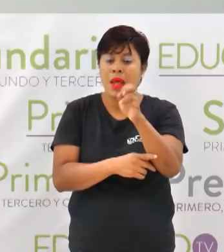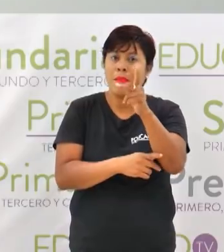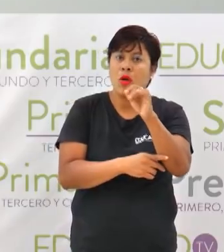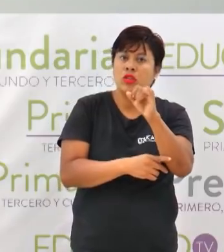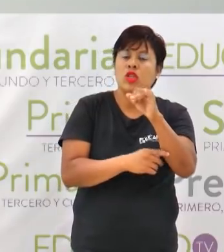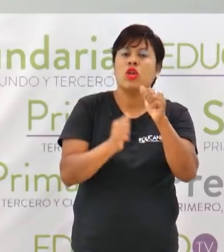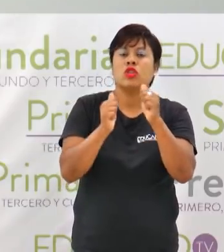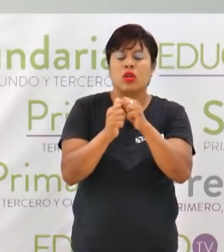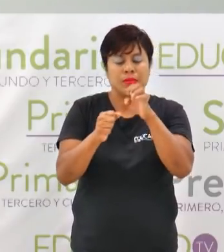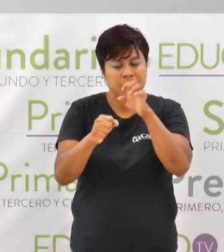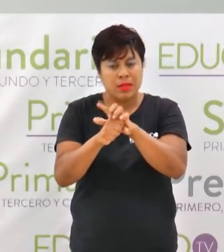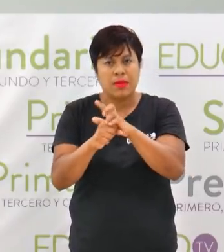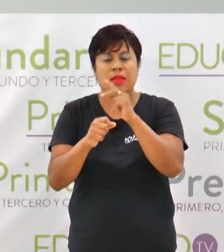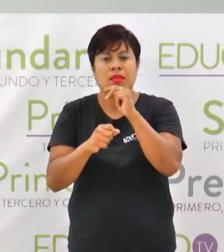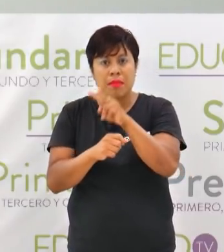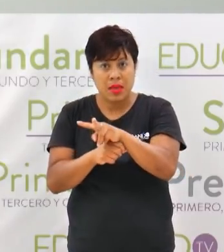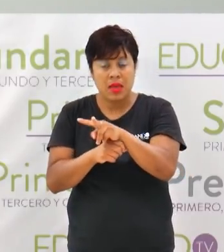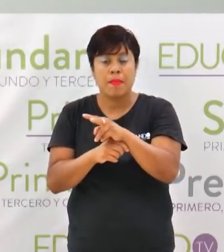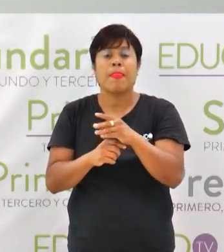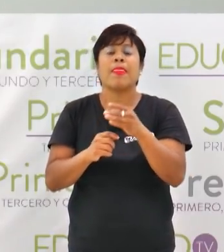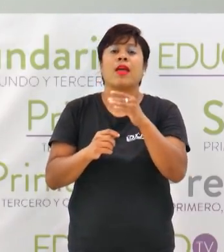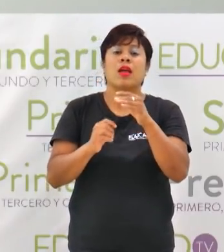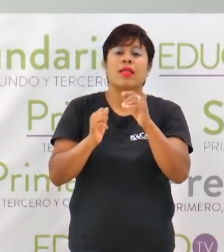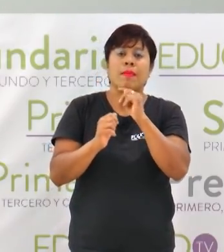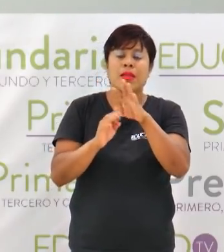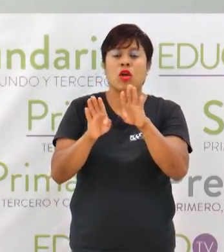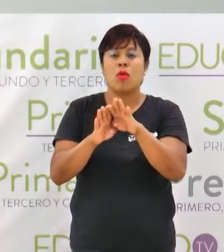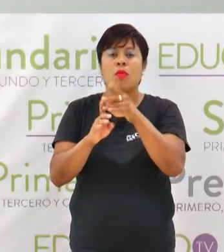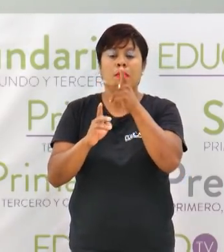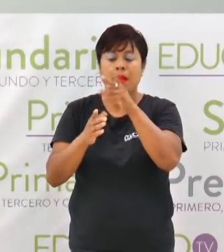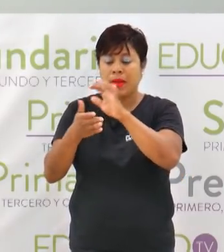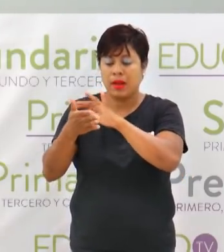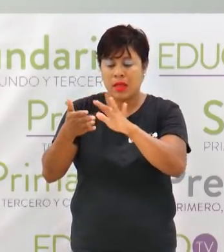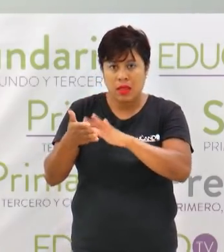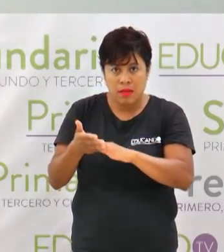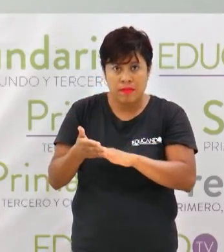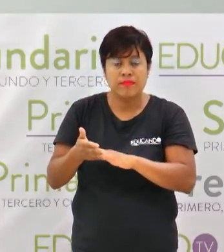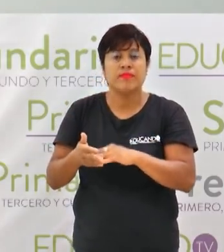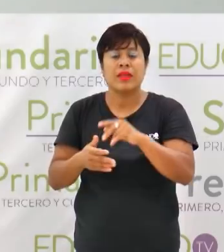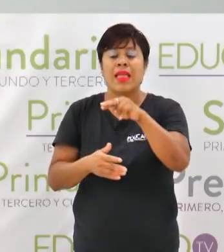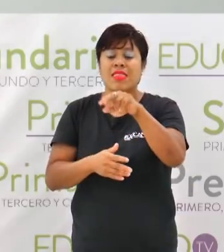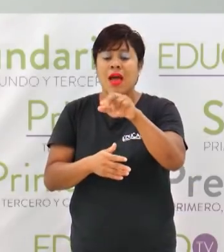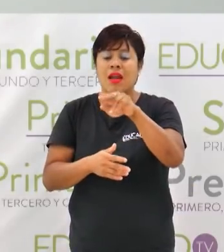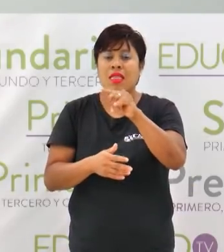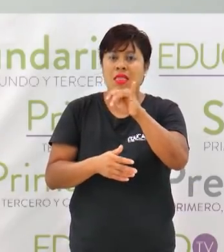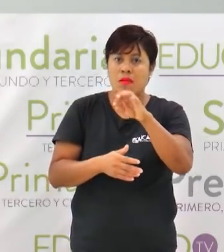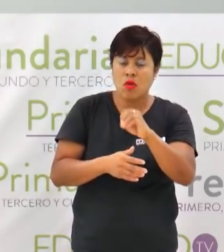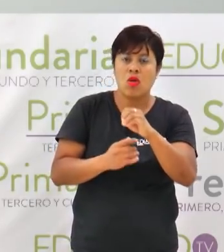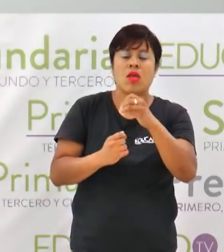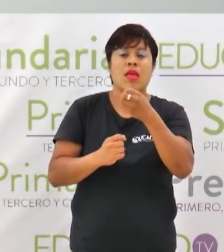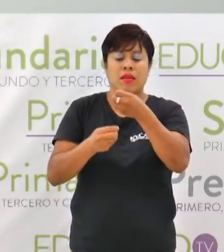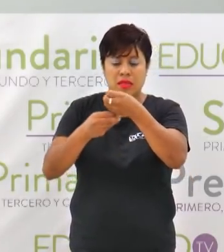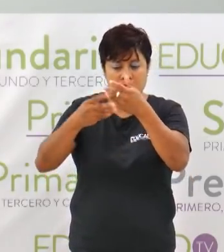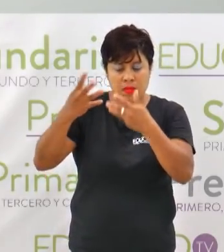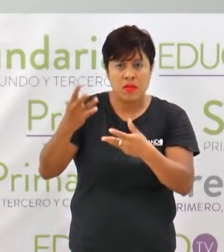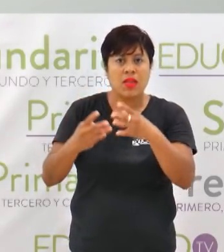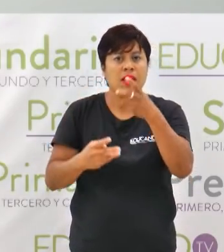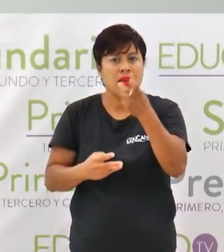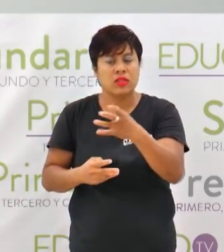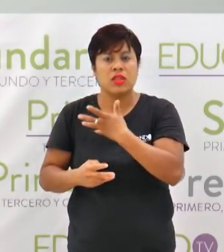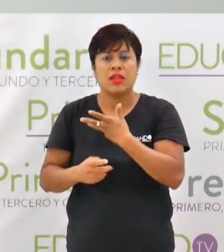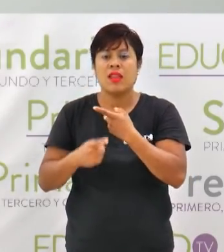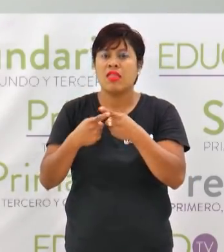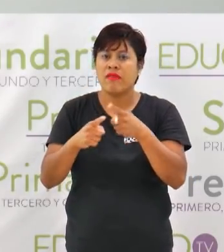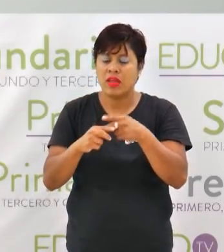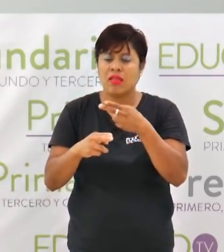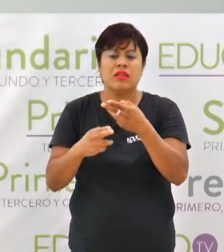preposicionales específicamente y también hablamos de los textos narrativos, hablamos de los textos descriptivos, los cuales tienen diferentes